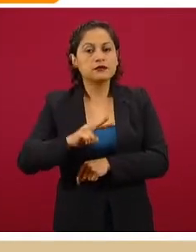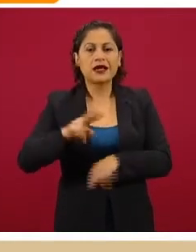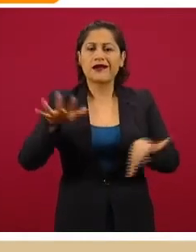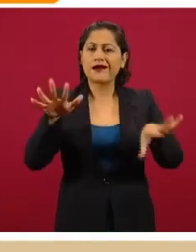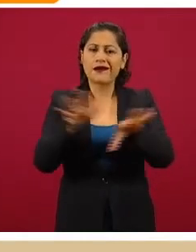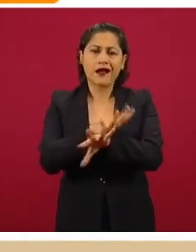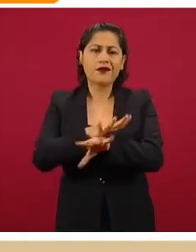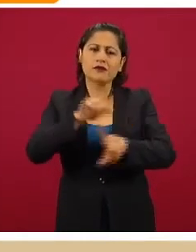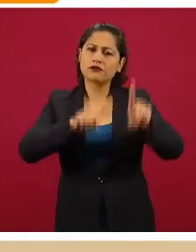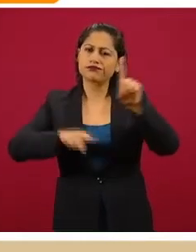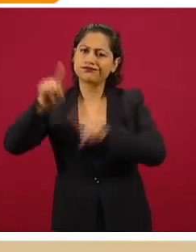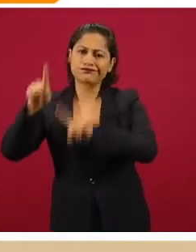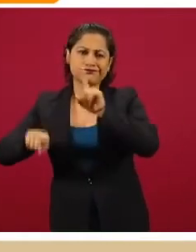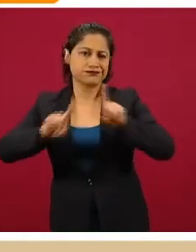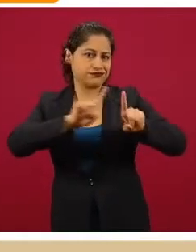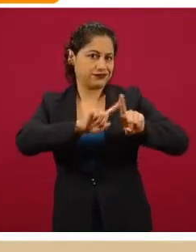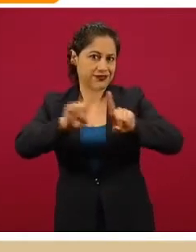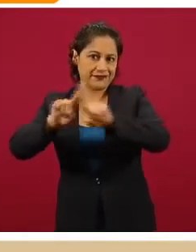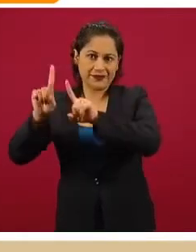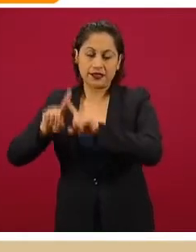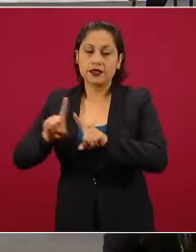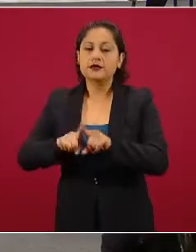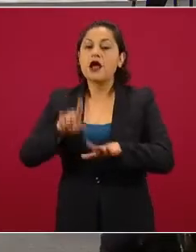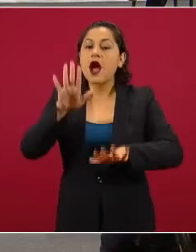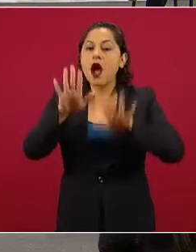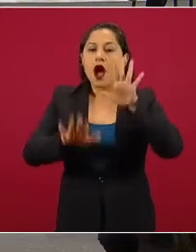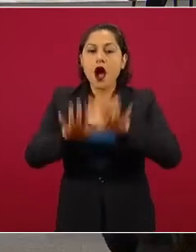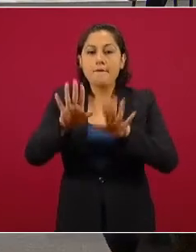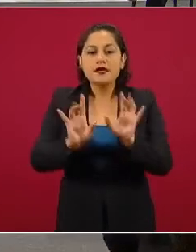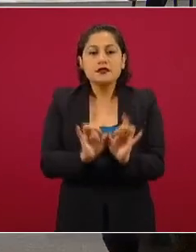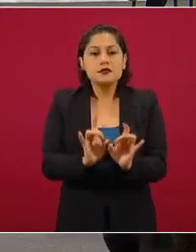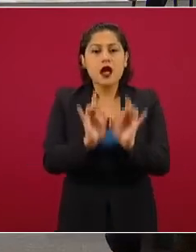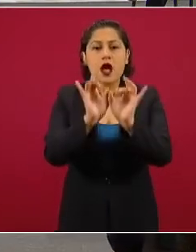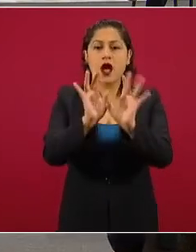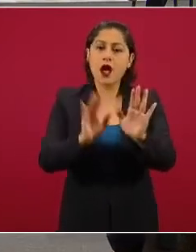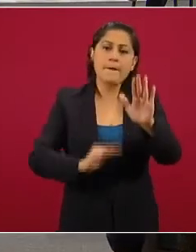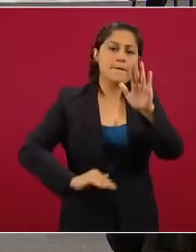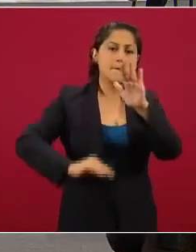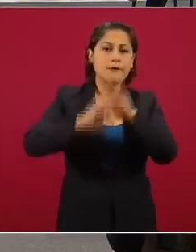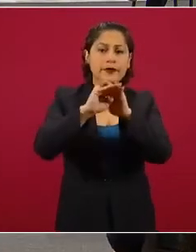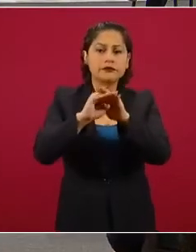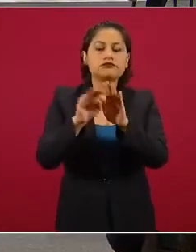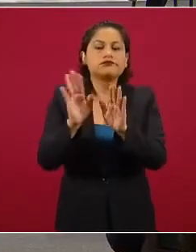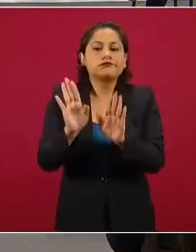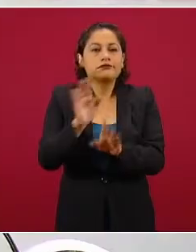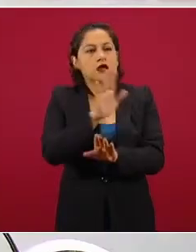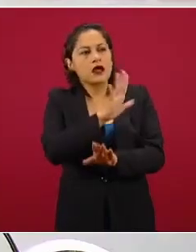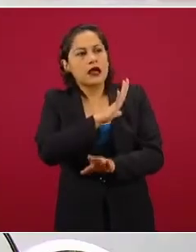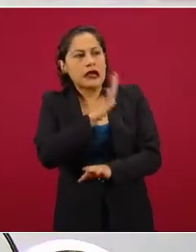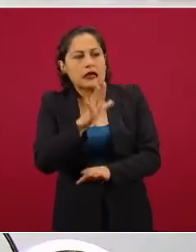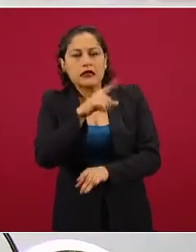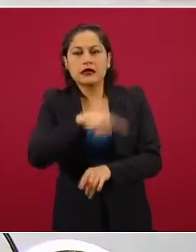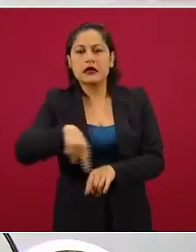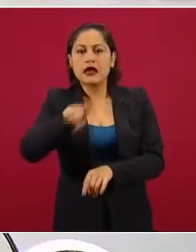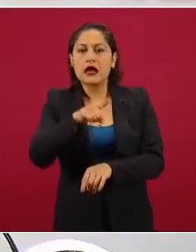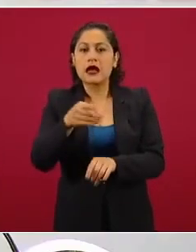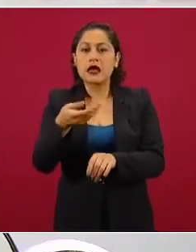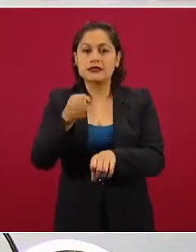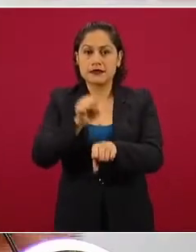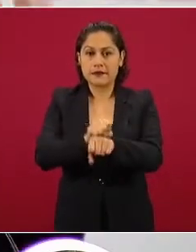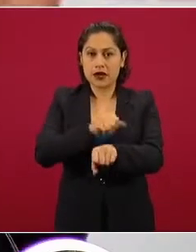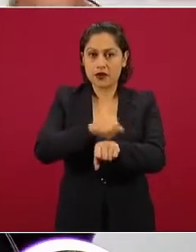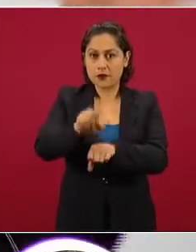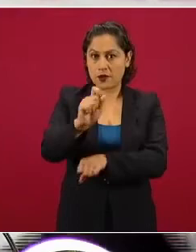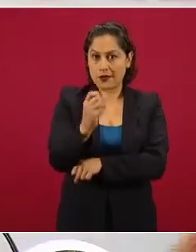variables. Algunas ciertamente llegaron a un punto máximo, en general cerca de la última semana de julio, que es la semana 29 del